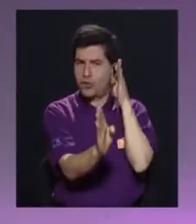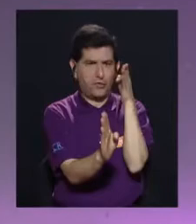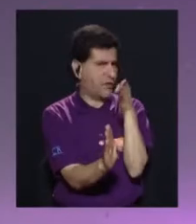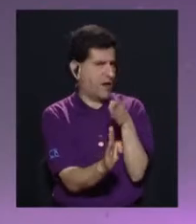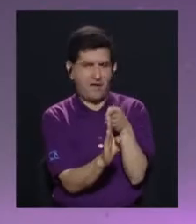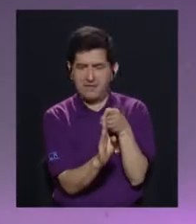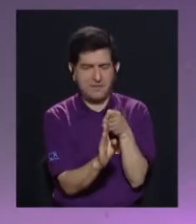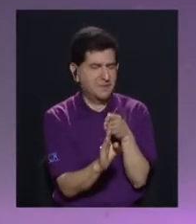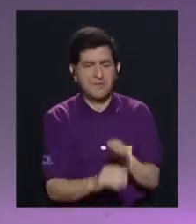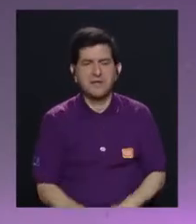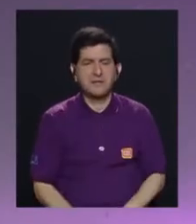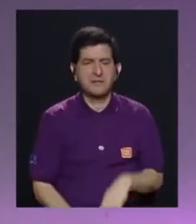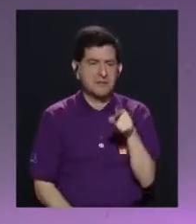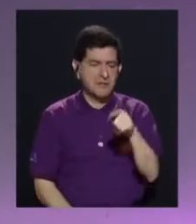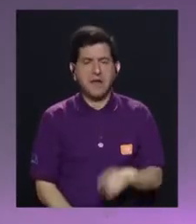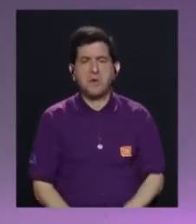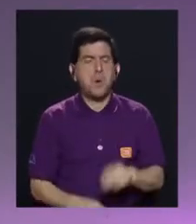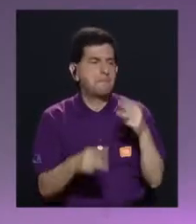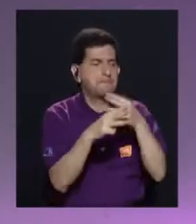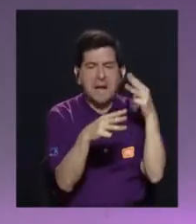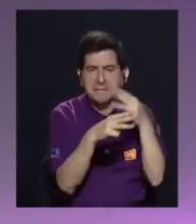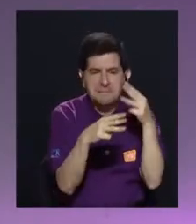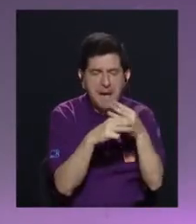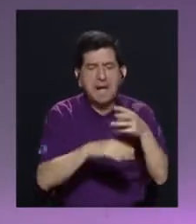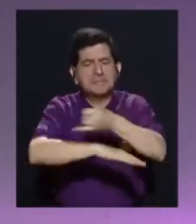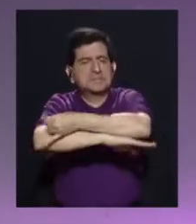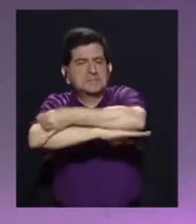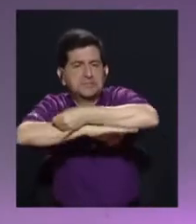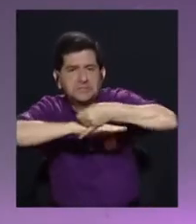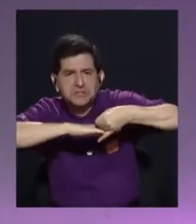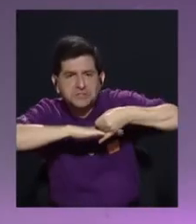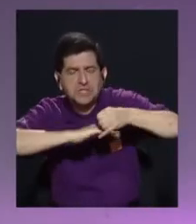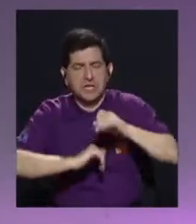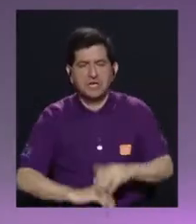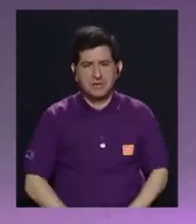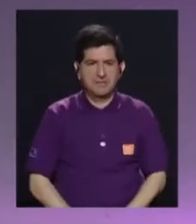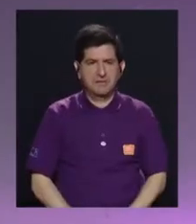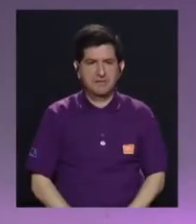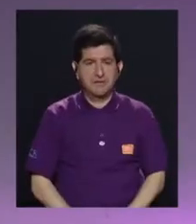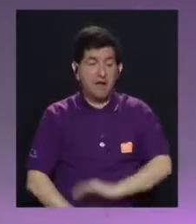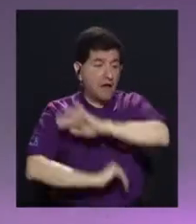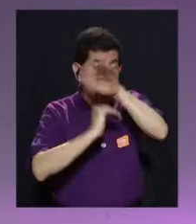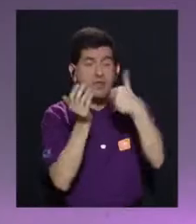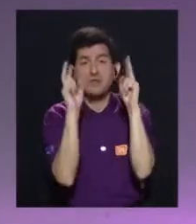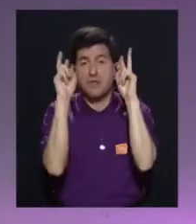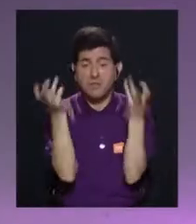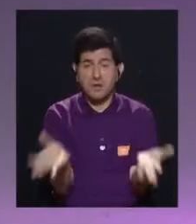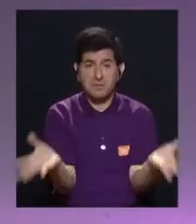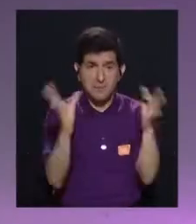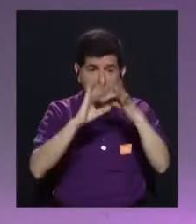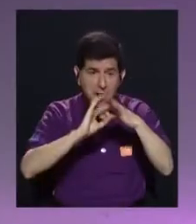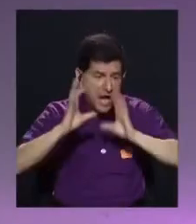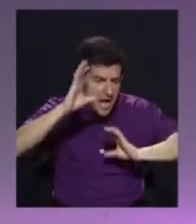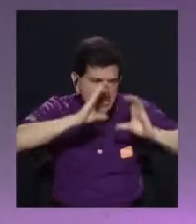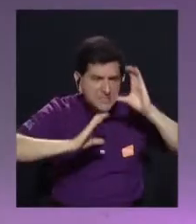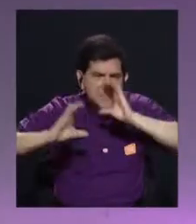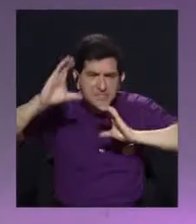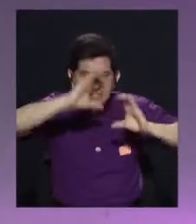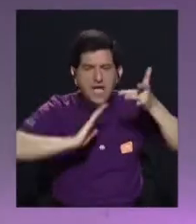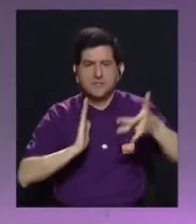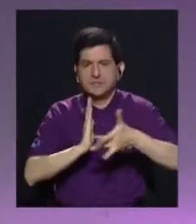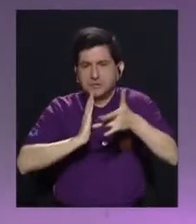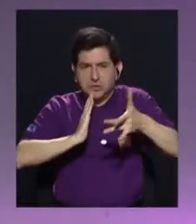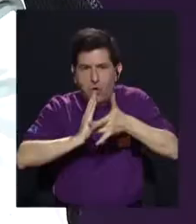vinculadas con las más que las matemáticas las ingenierías y todo el tema relacionado con las ciencias